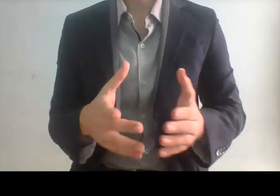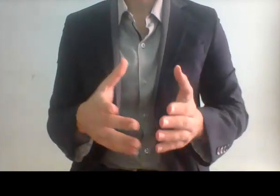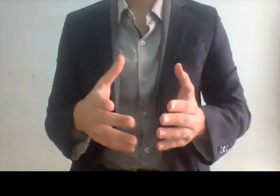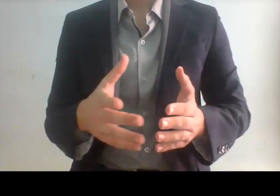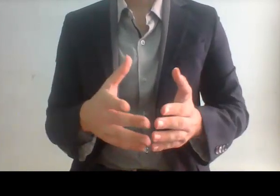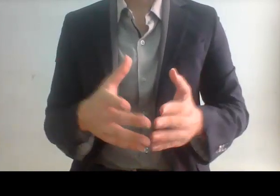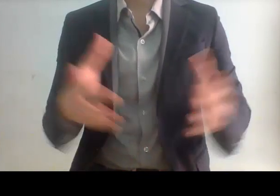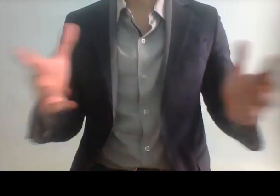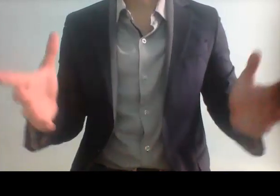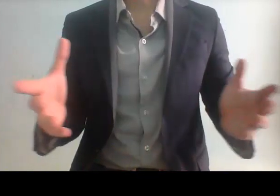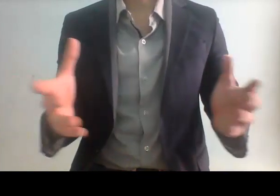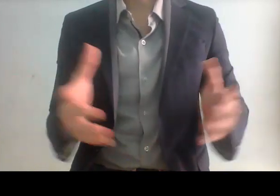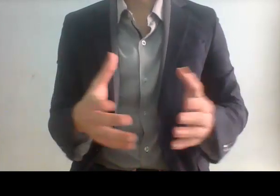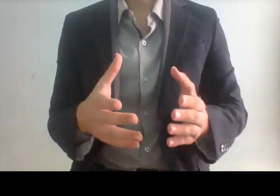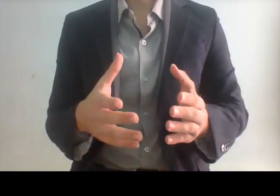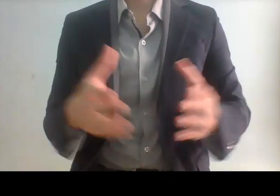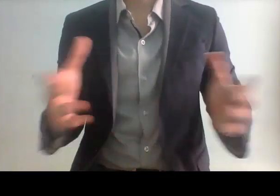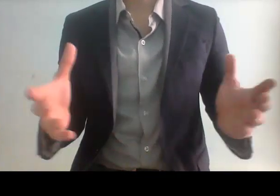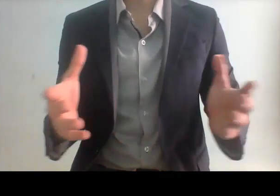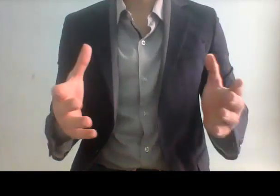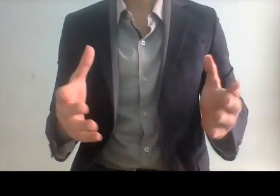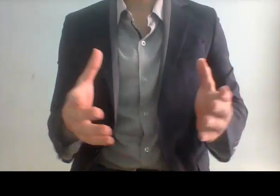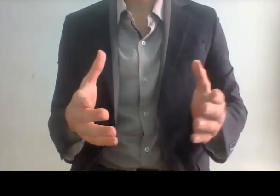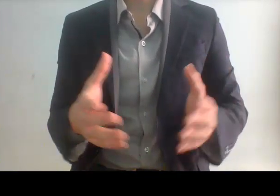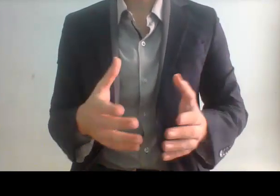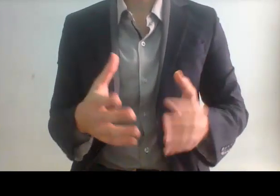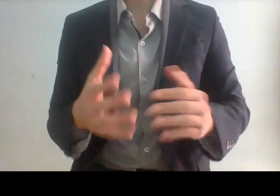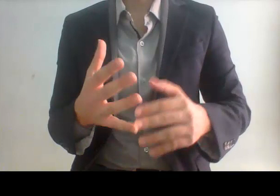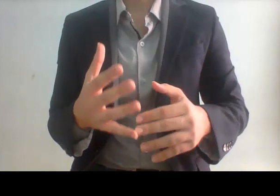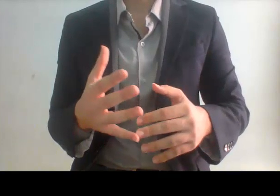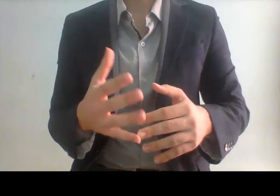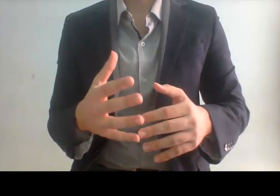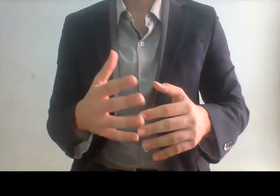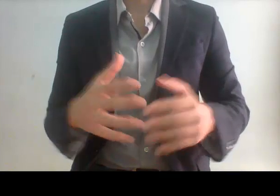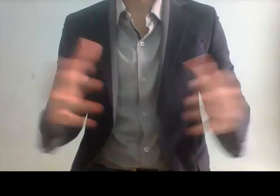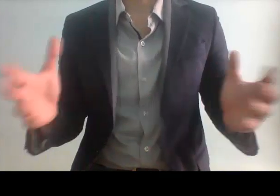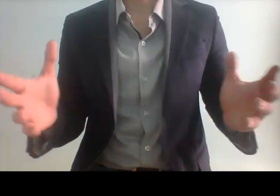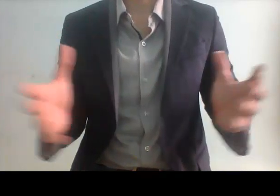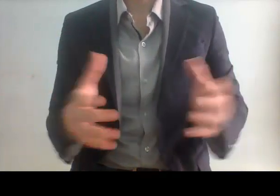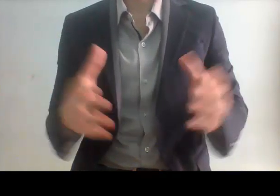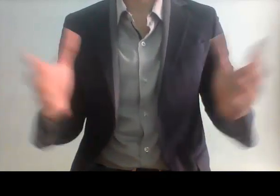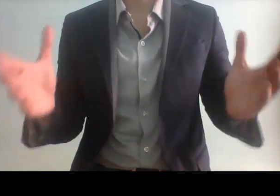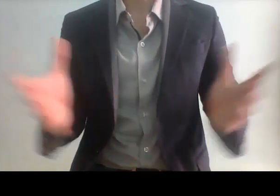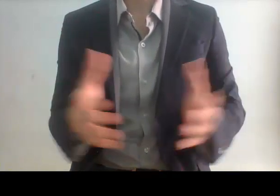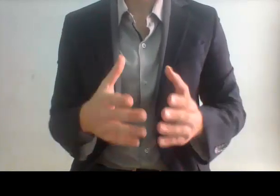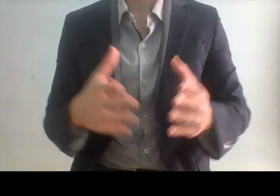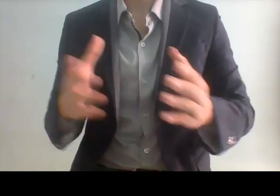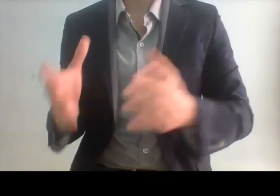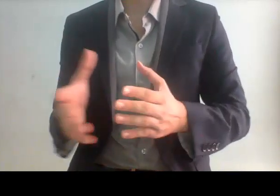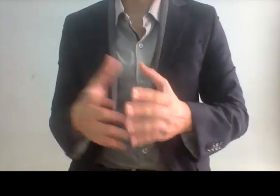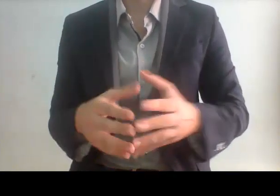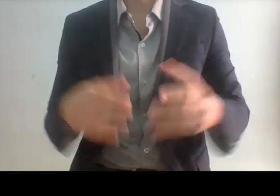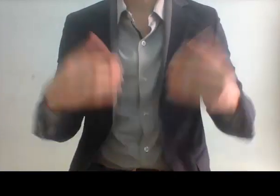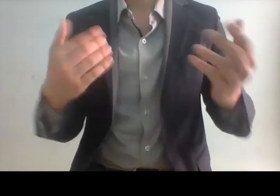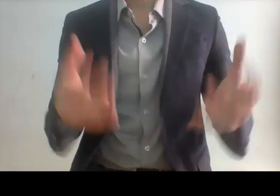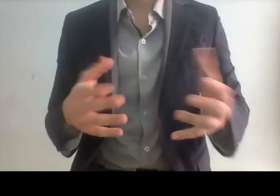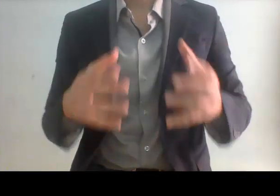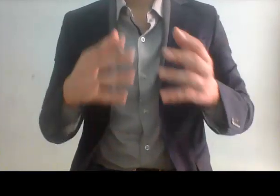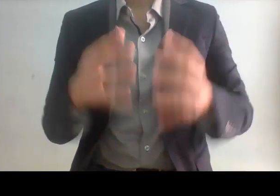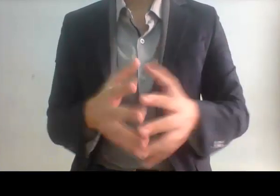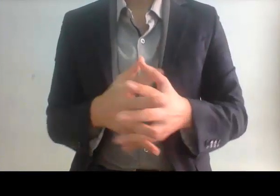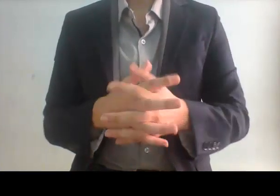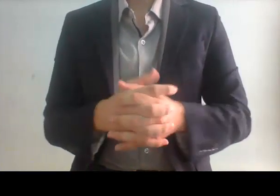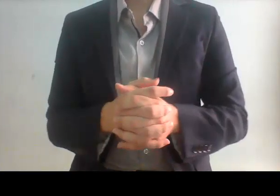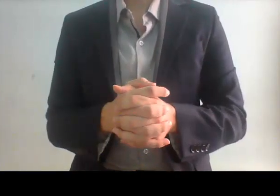estos recursos son comprobables de que no fueron conseguidos de forma ilegal, o que no son utilizados para desvío de recursos.